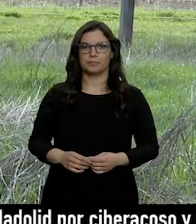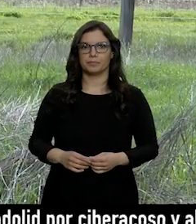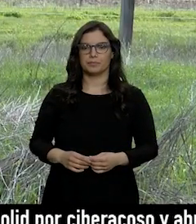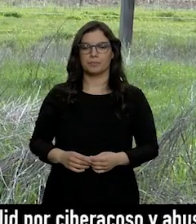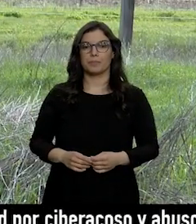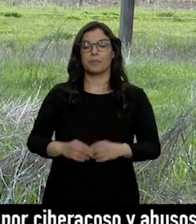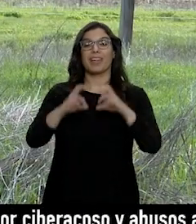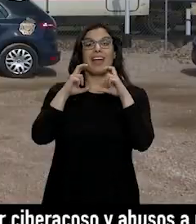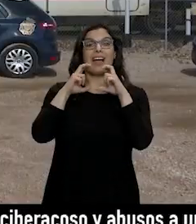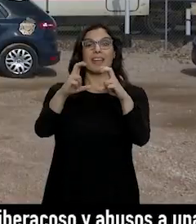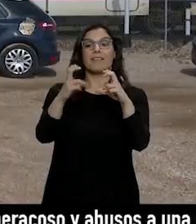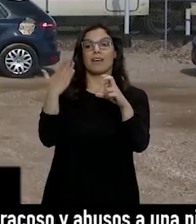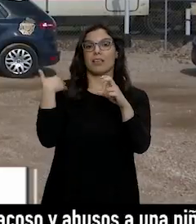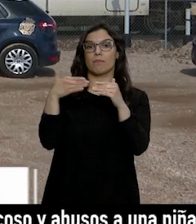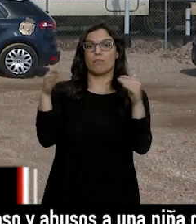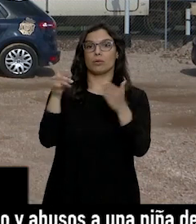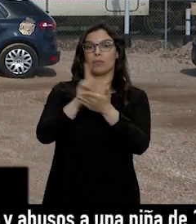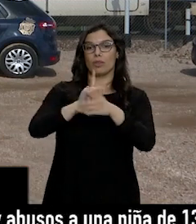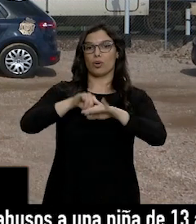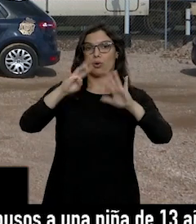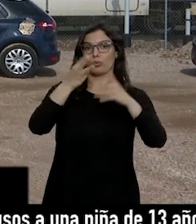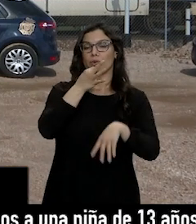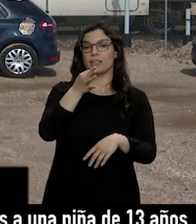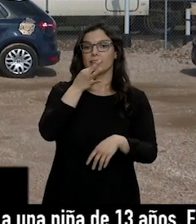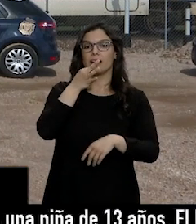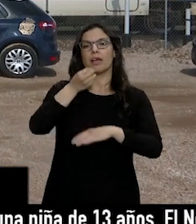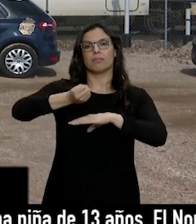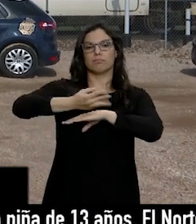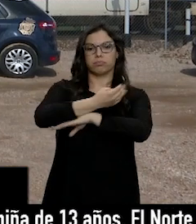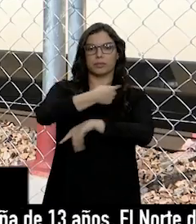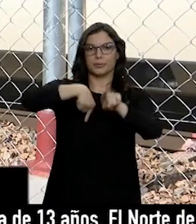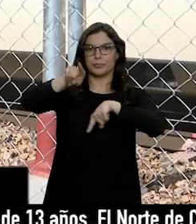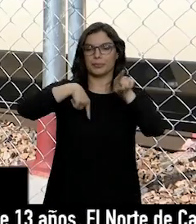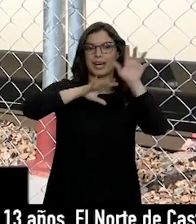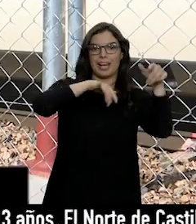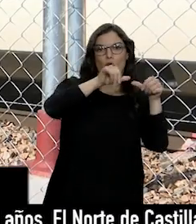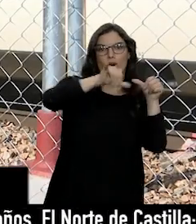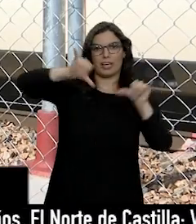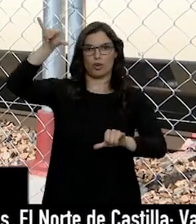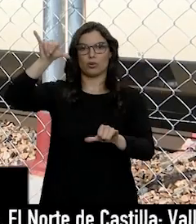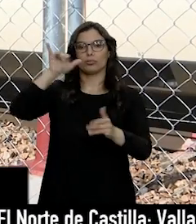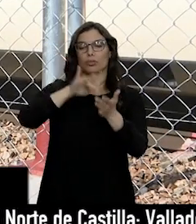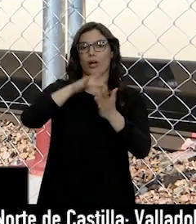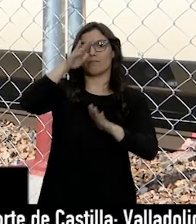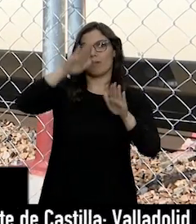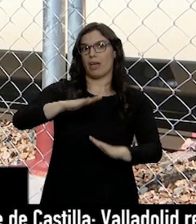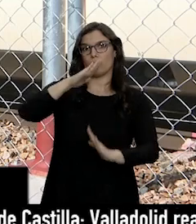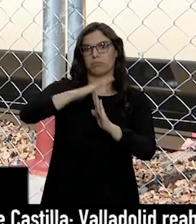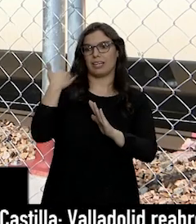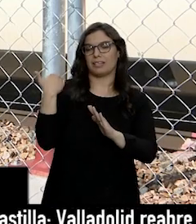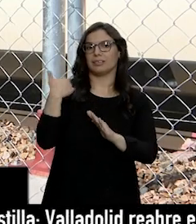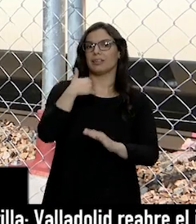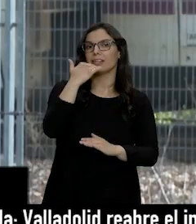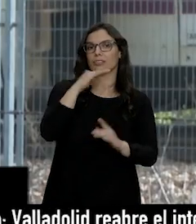Adif restableció ayer a las 8 de la tarde el tráfico ferroviario en la línea León-Gijón, que se vio interrumpido durante casi todo el día por